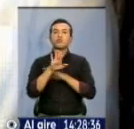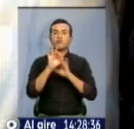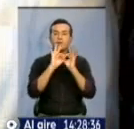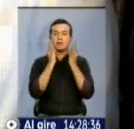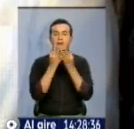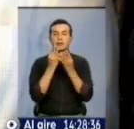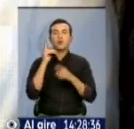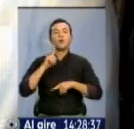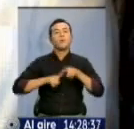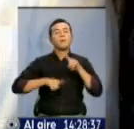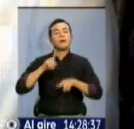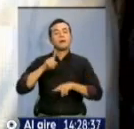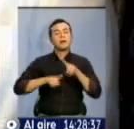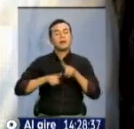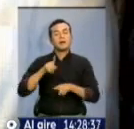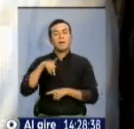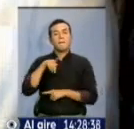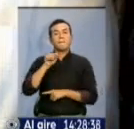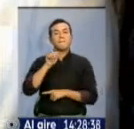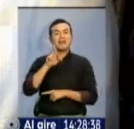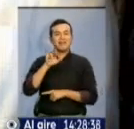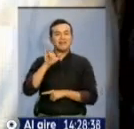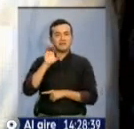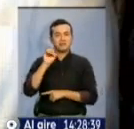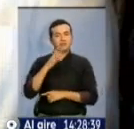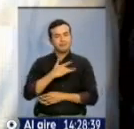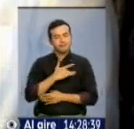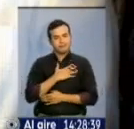en especial a nuestro compañero y amigo Patricio Cortés.